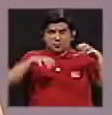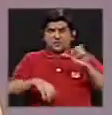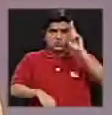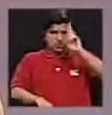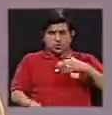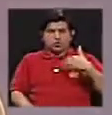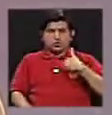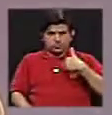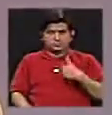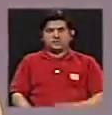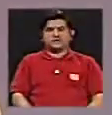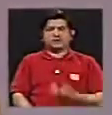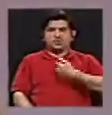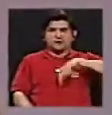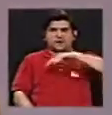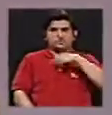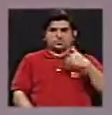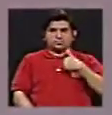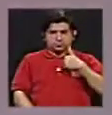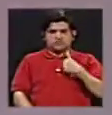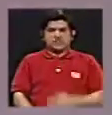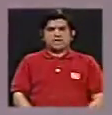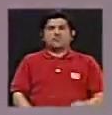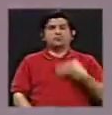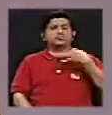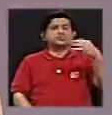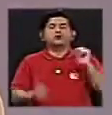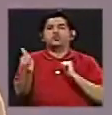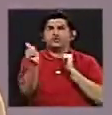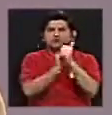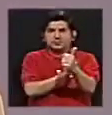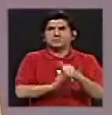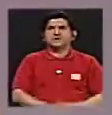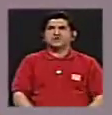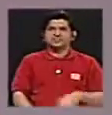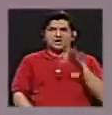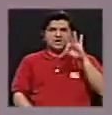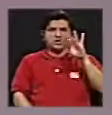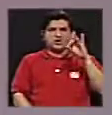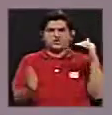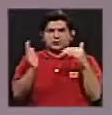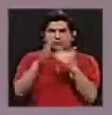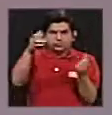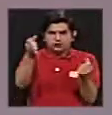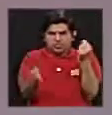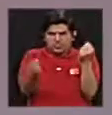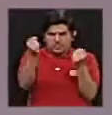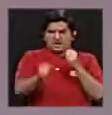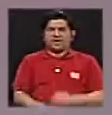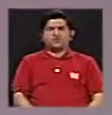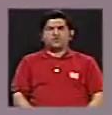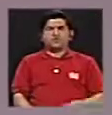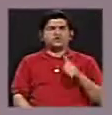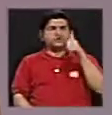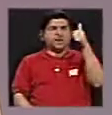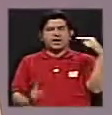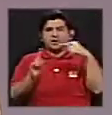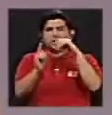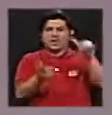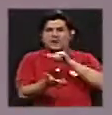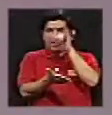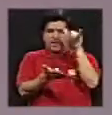Rica, tenemos un paso por día de 98 mil vehículos de Alajuela a San